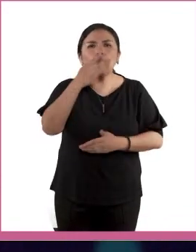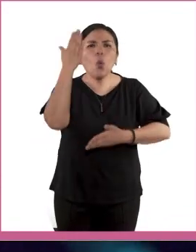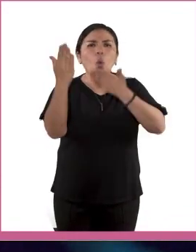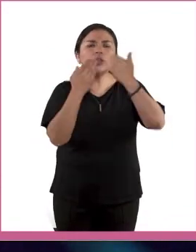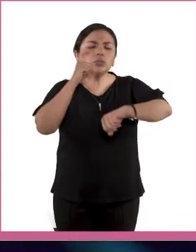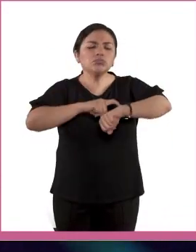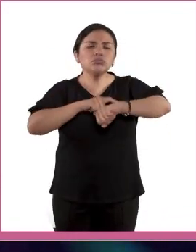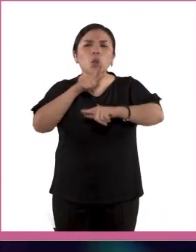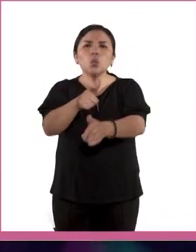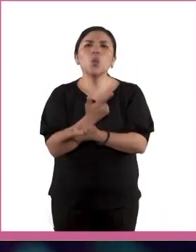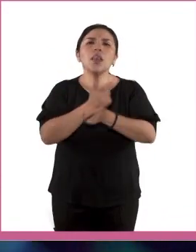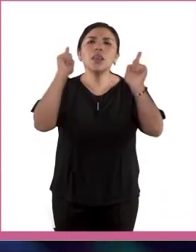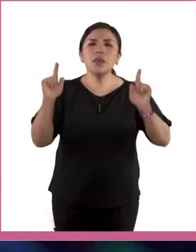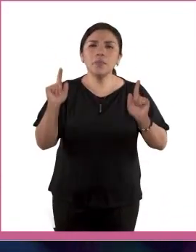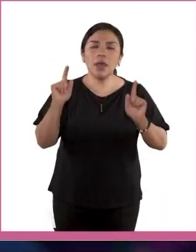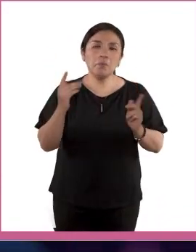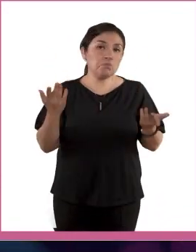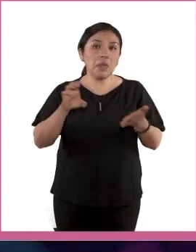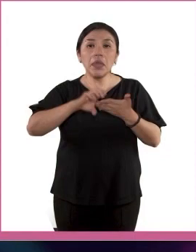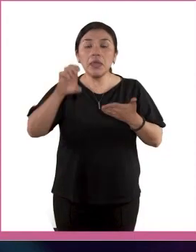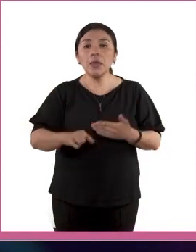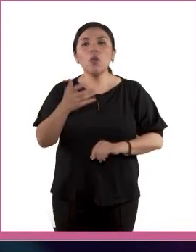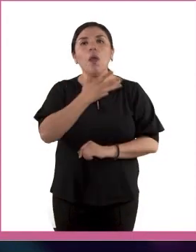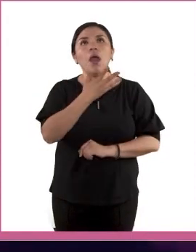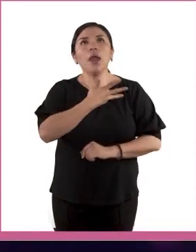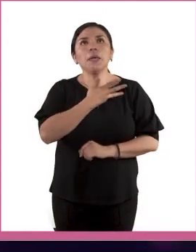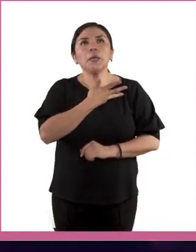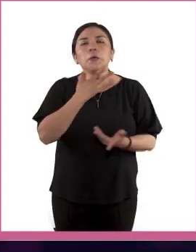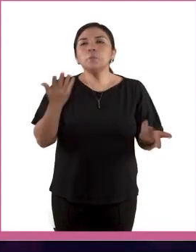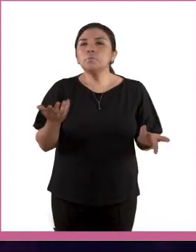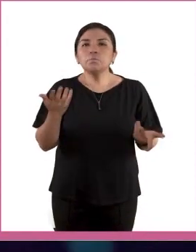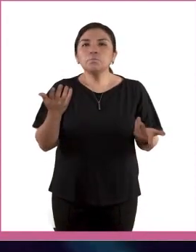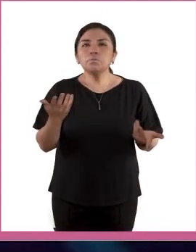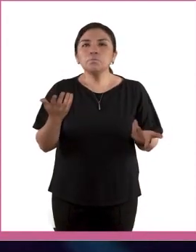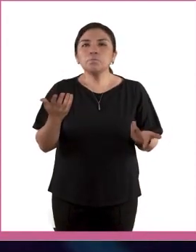se estudia a tu propio ritmo. Pues, por ejemplo, hay